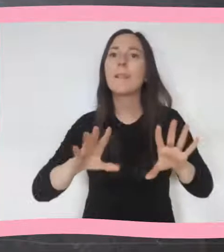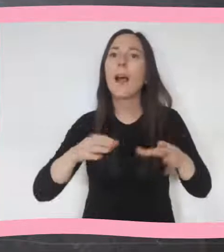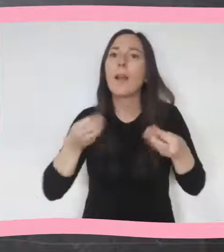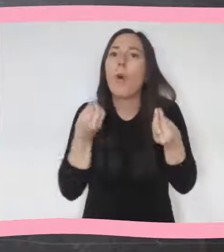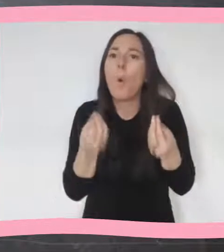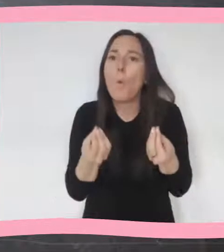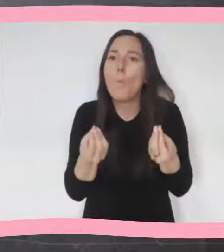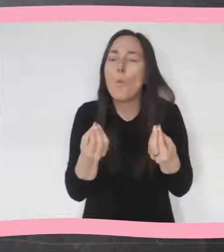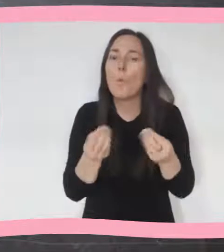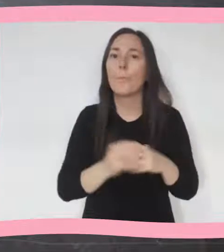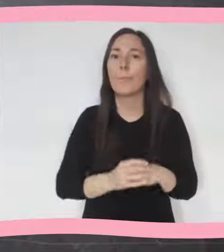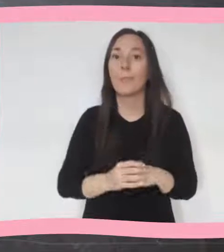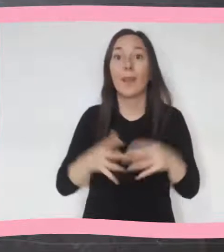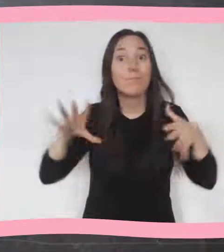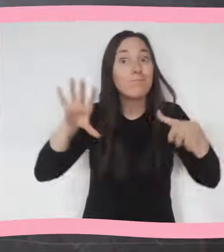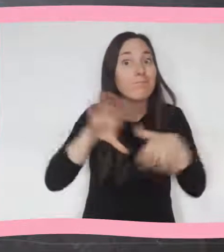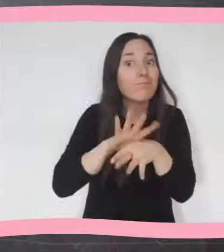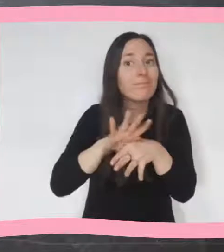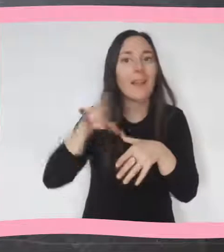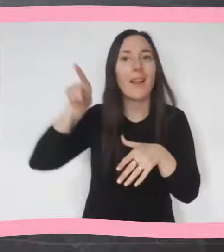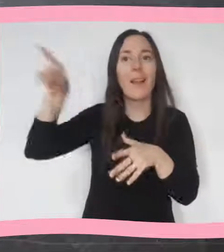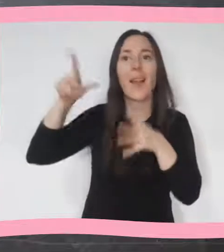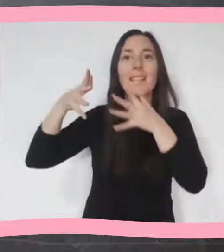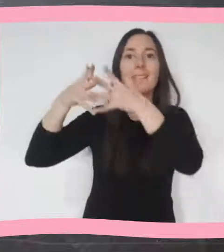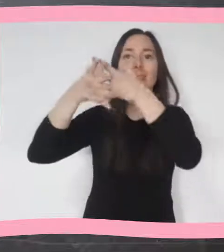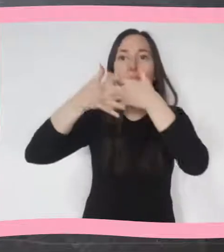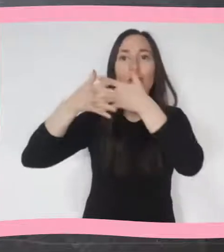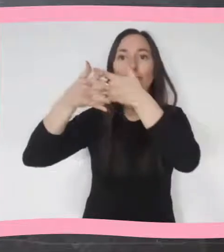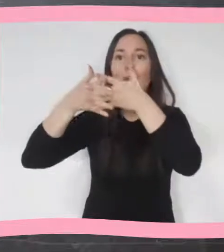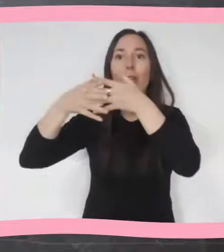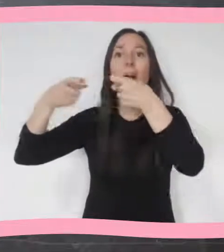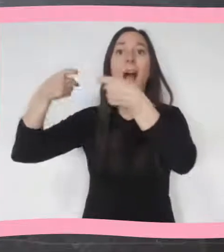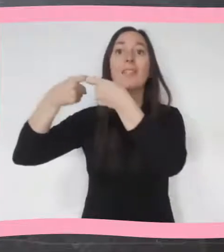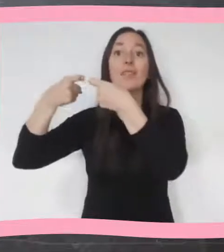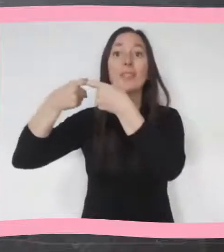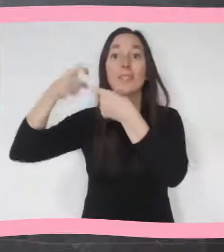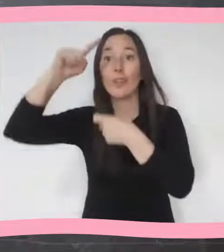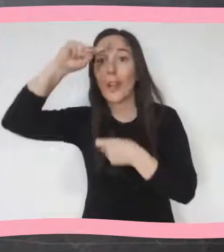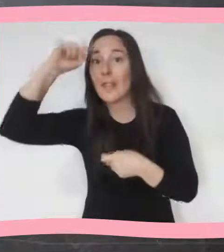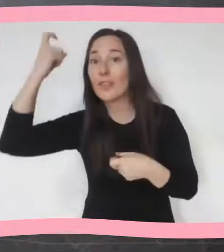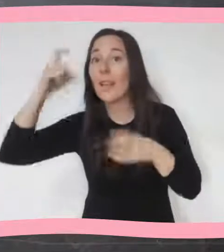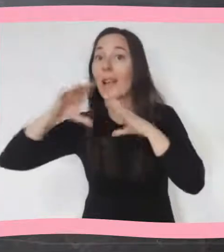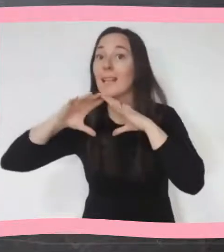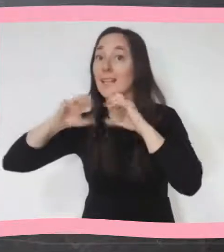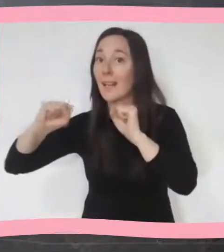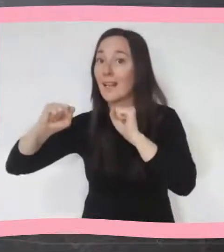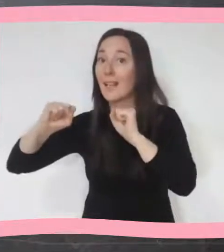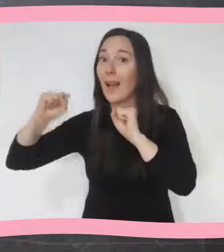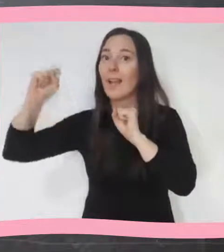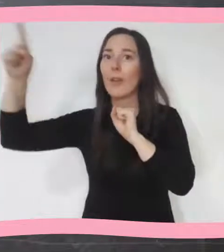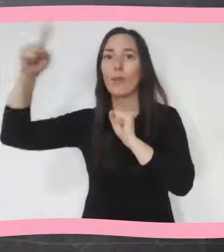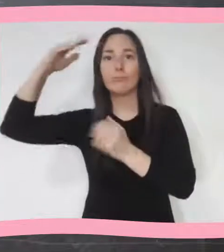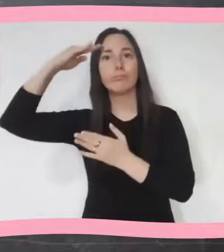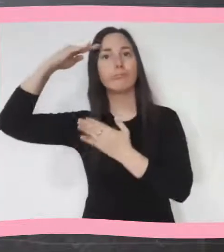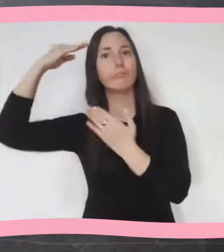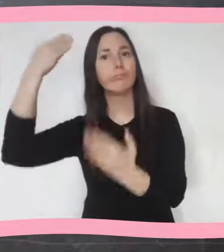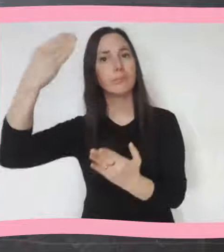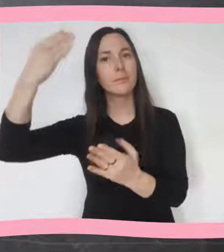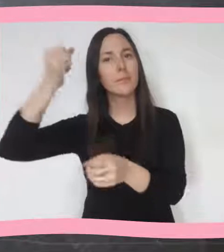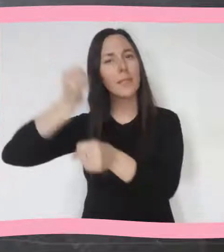concordancia con el reconocimiento que la Asociación Nacional de las Secretarias de Estados Unidos hizo en